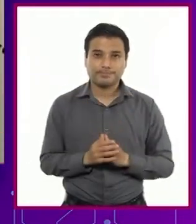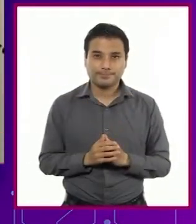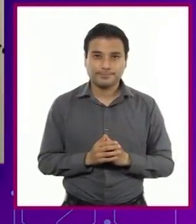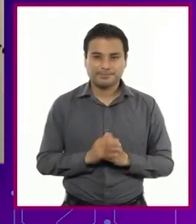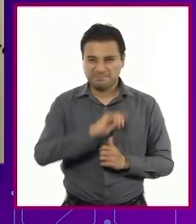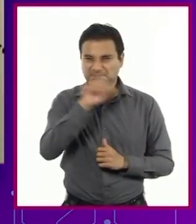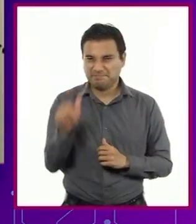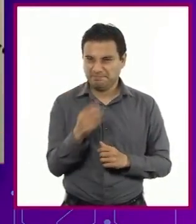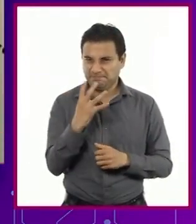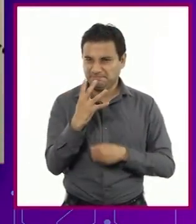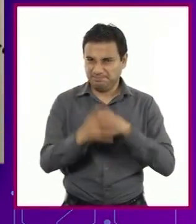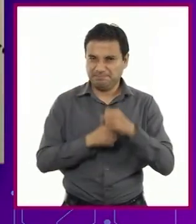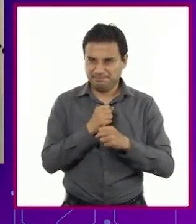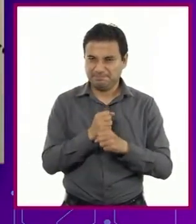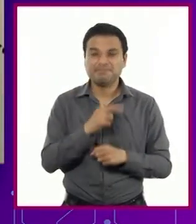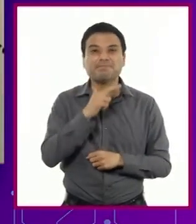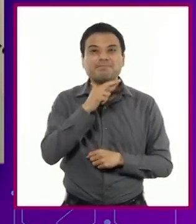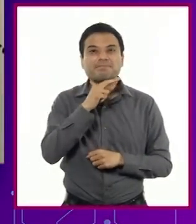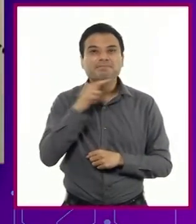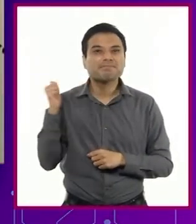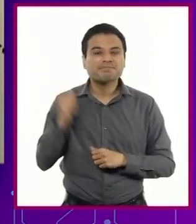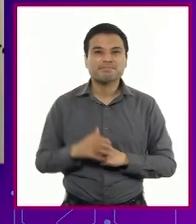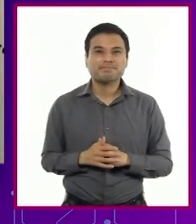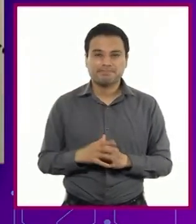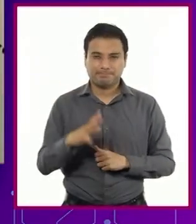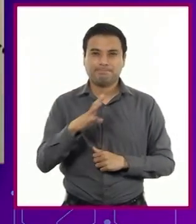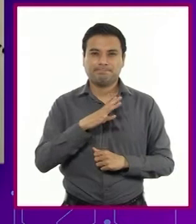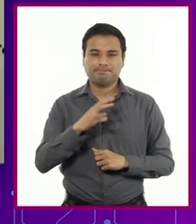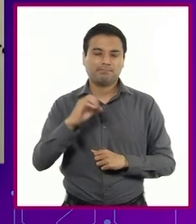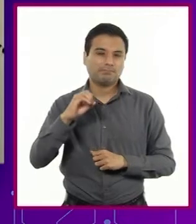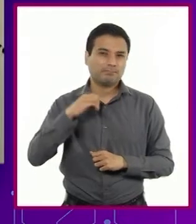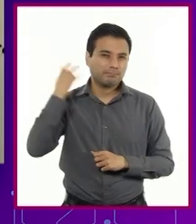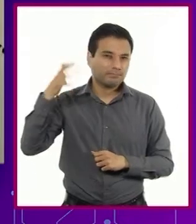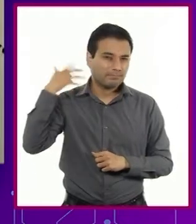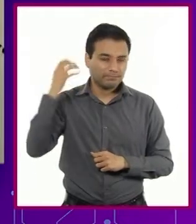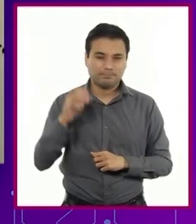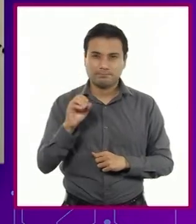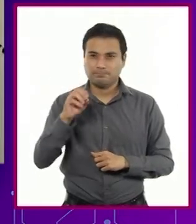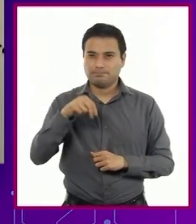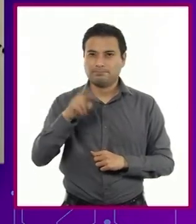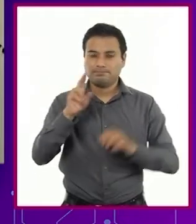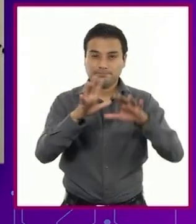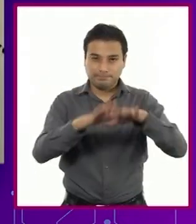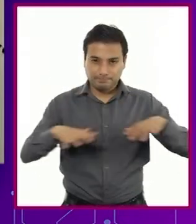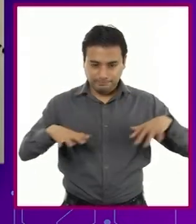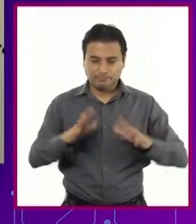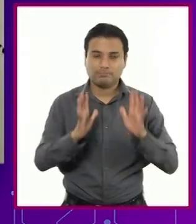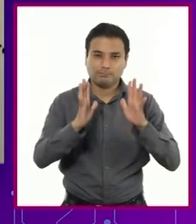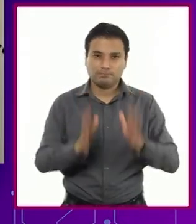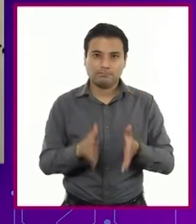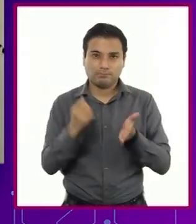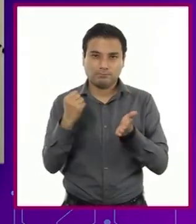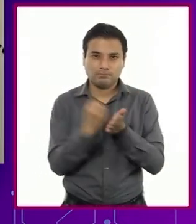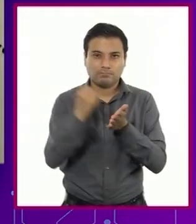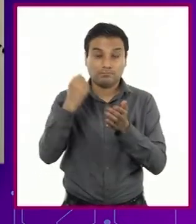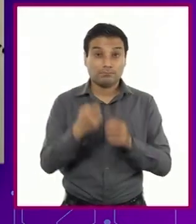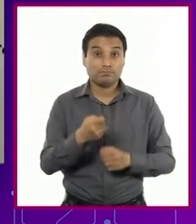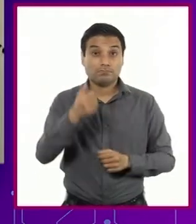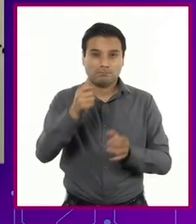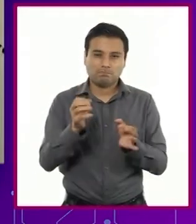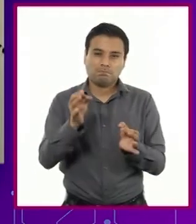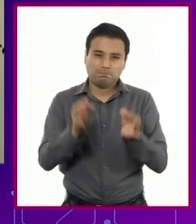4 años después, en Roma, en la Conferencia de las Naciones Unidas, se aprobó la creación de la primera Corte